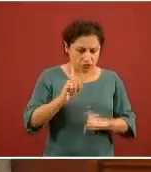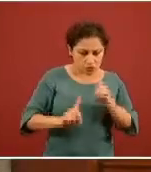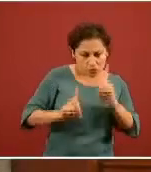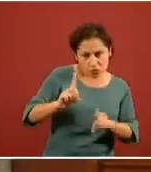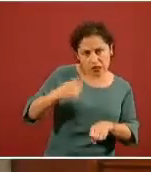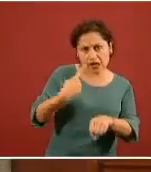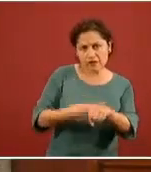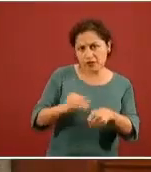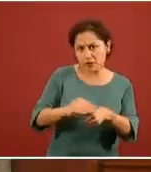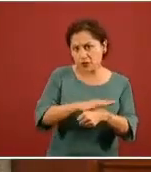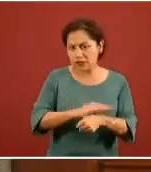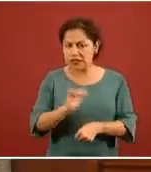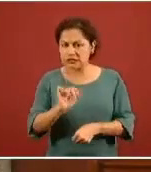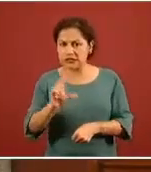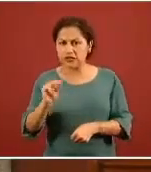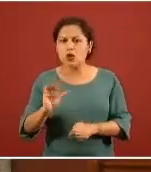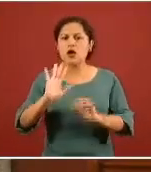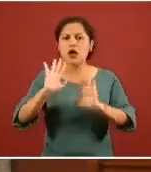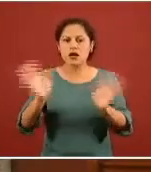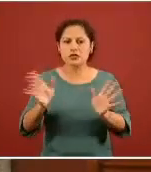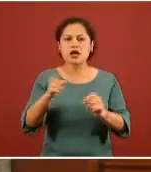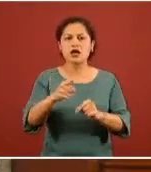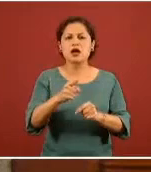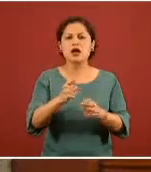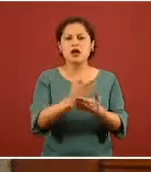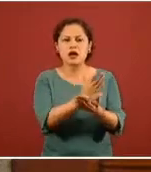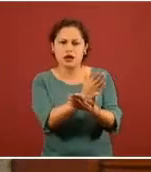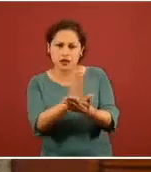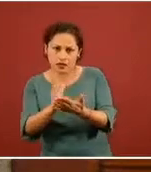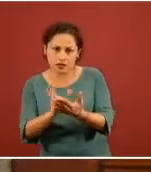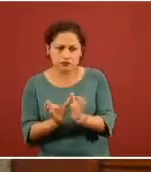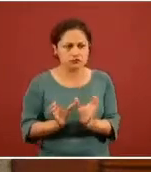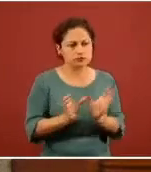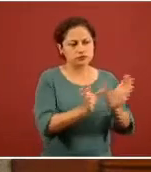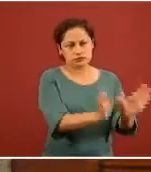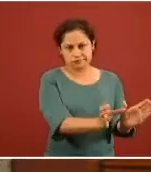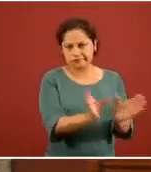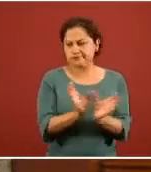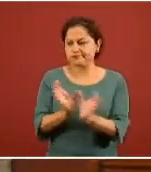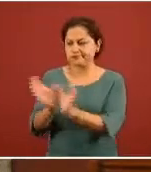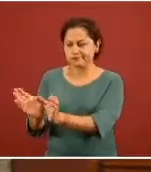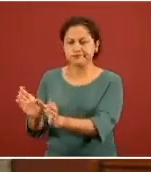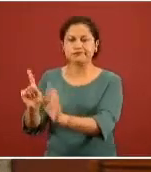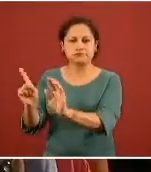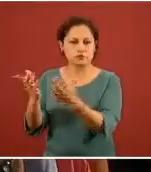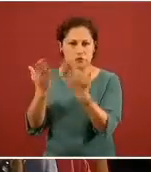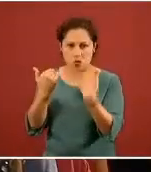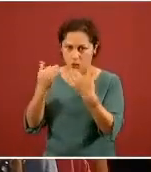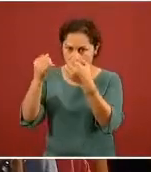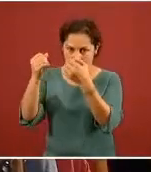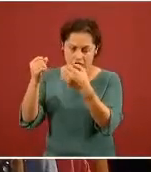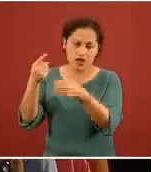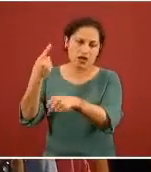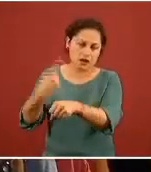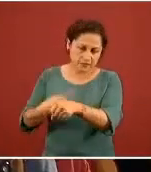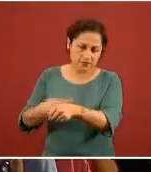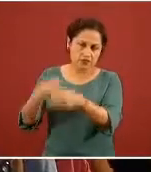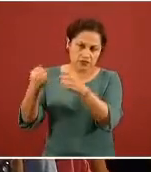y aislamiento, o si bien para los casos confirmados, cómo se deriva a estas mujeres que